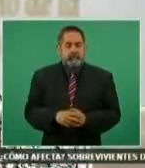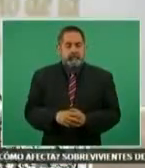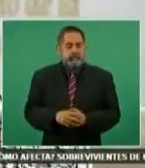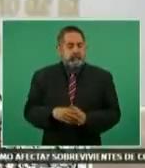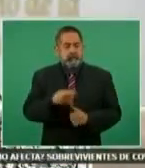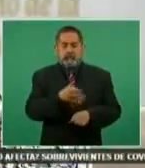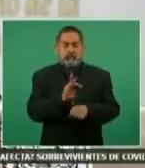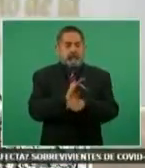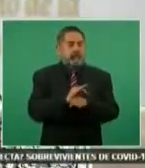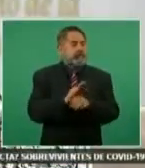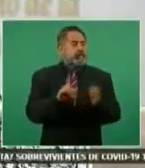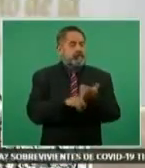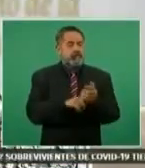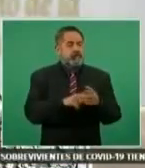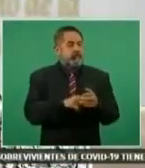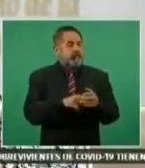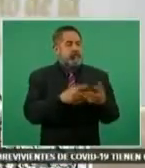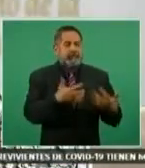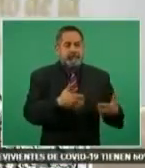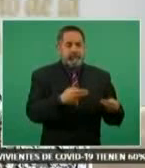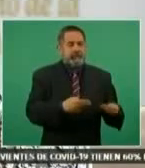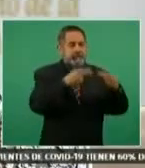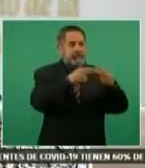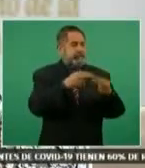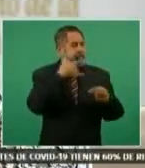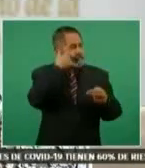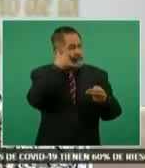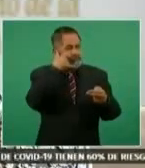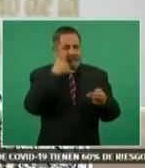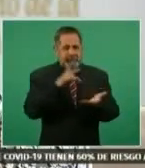en favor de las telefónicas,